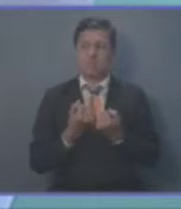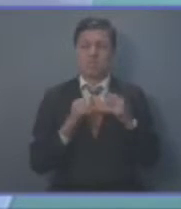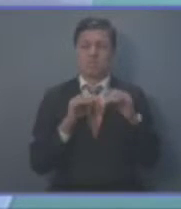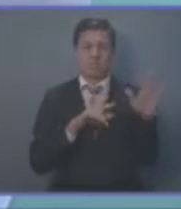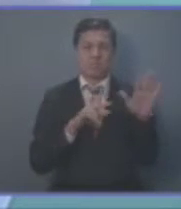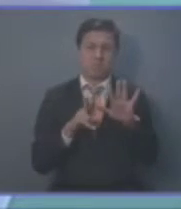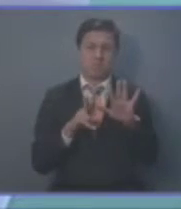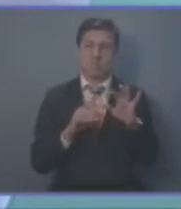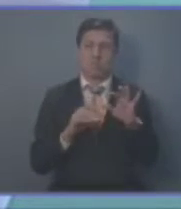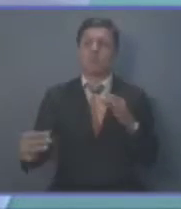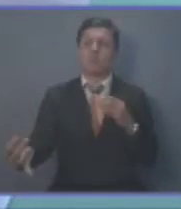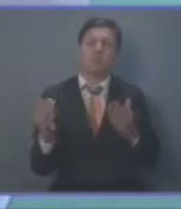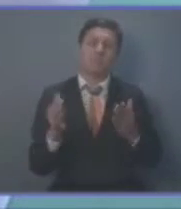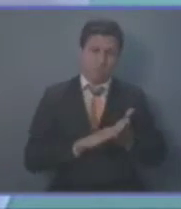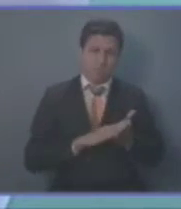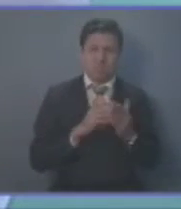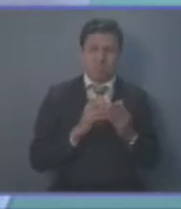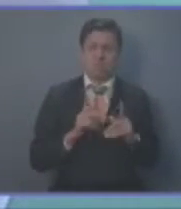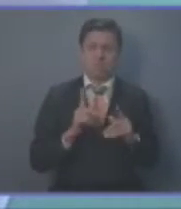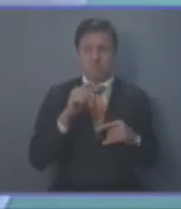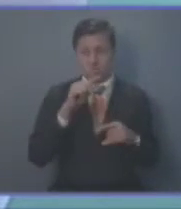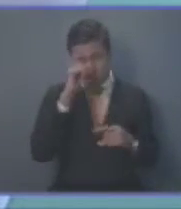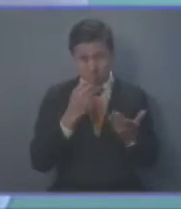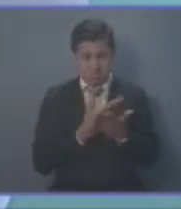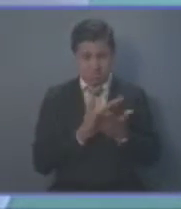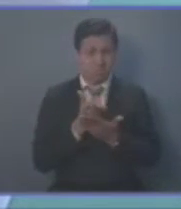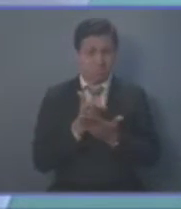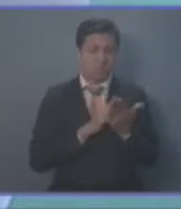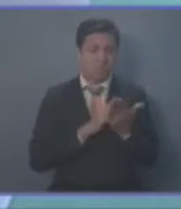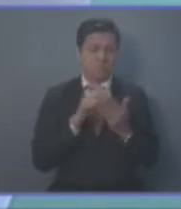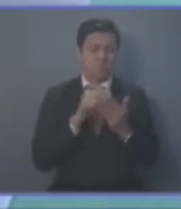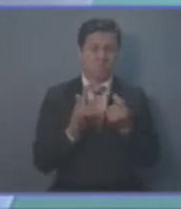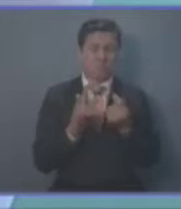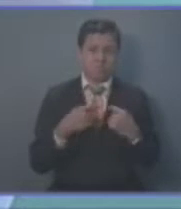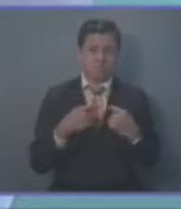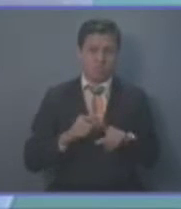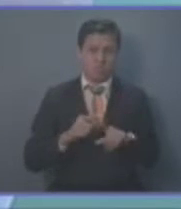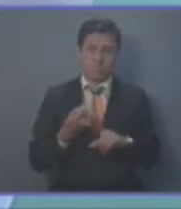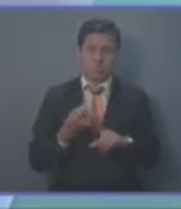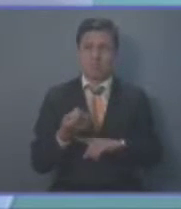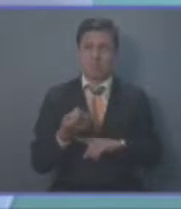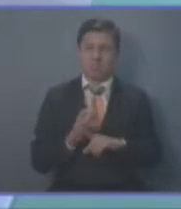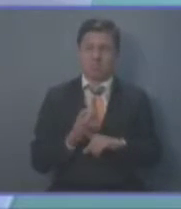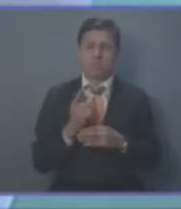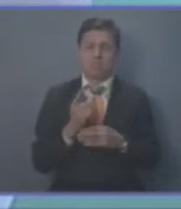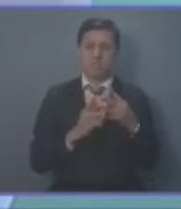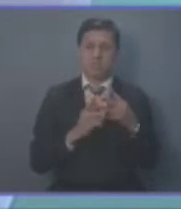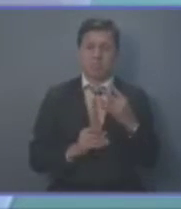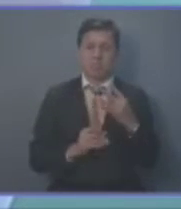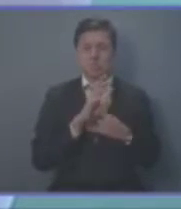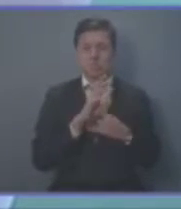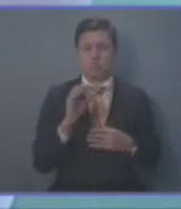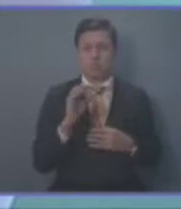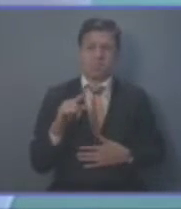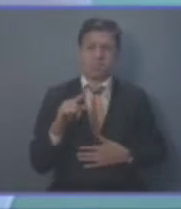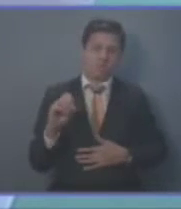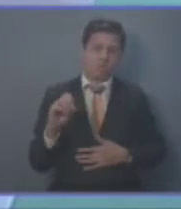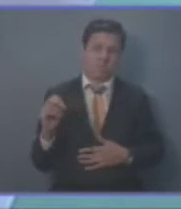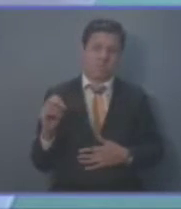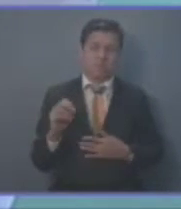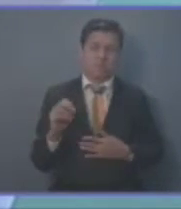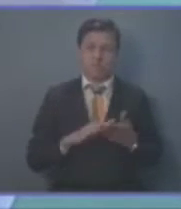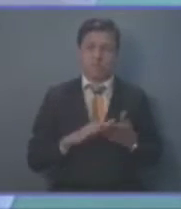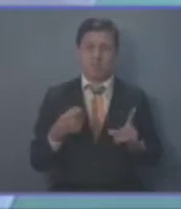16 plazas que se incorporaron para la ejecución del proyecto de inversión Código 6910, Programa de